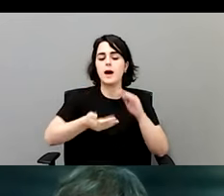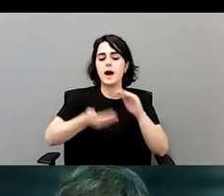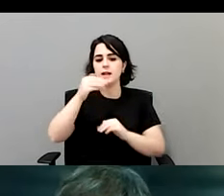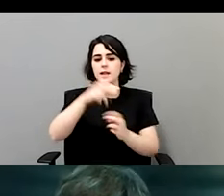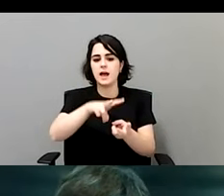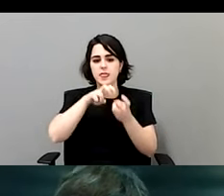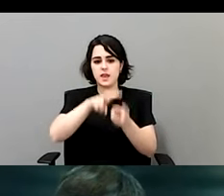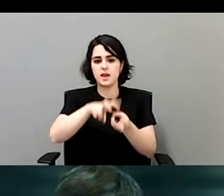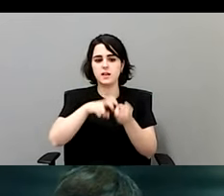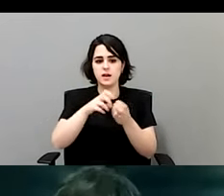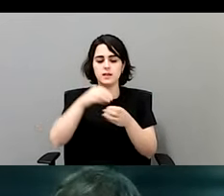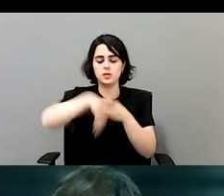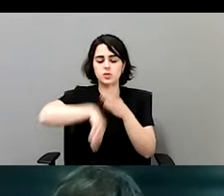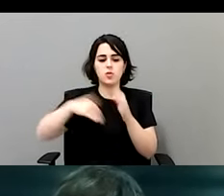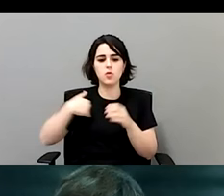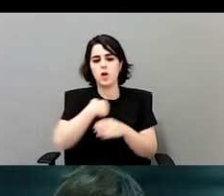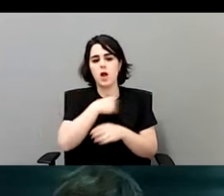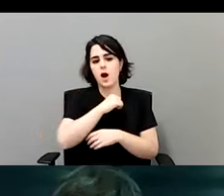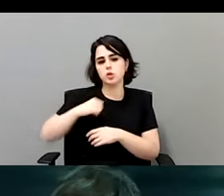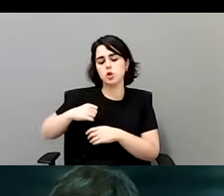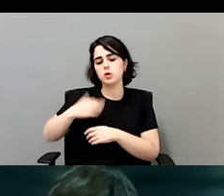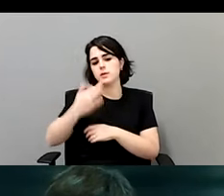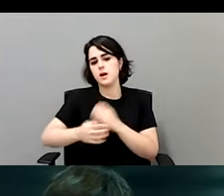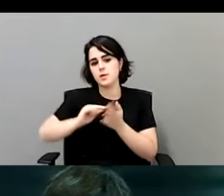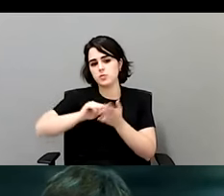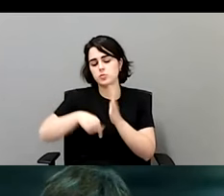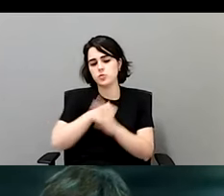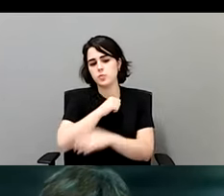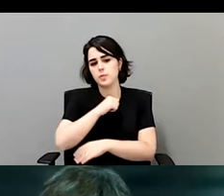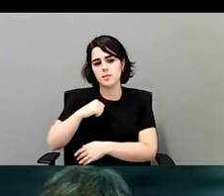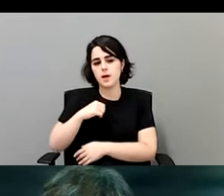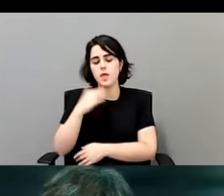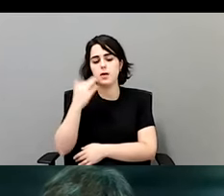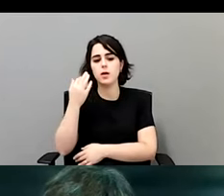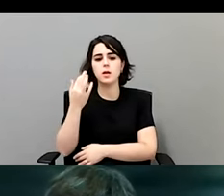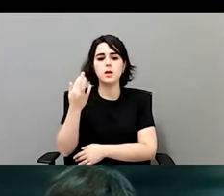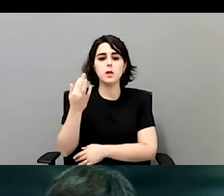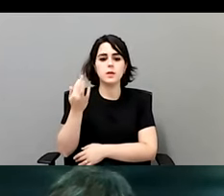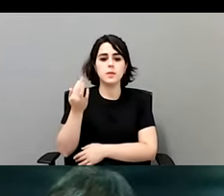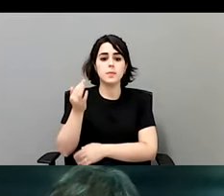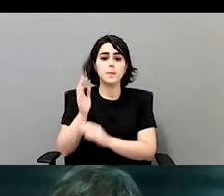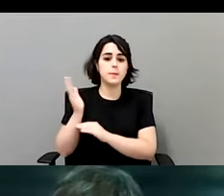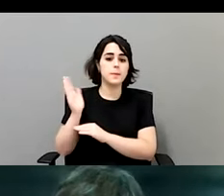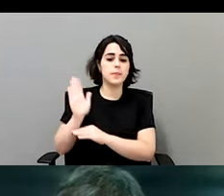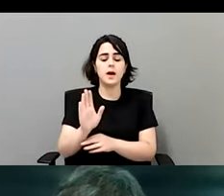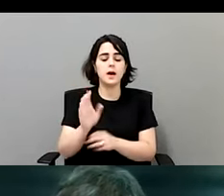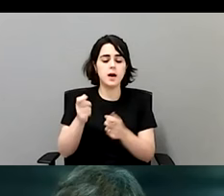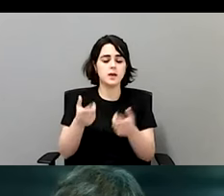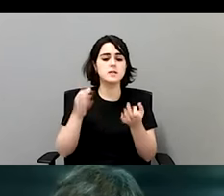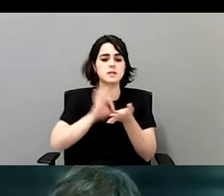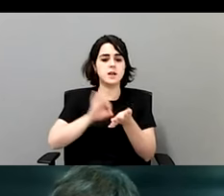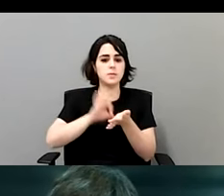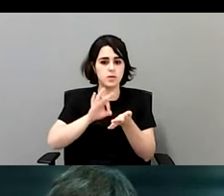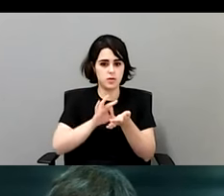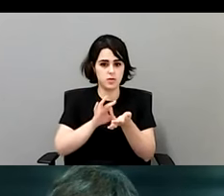por supuesto, un contrato privado de prestación de servicios entre la persona